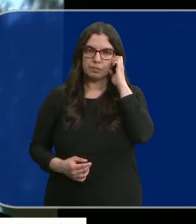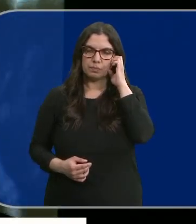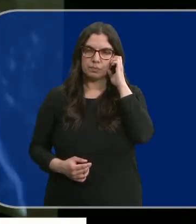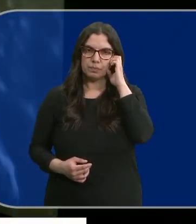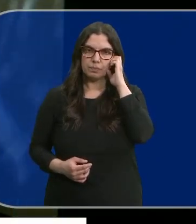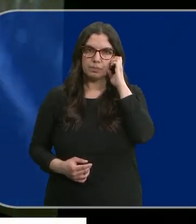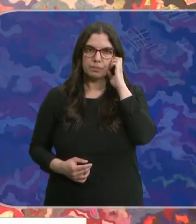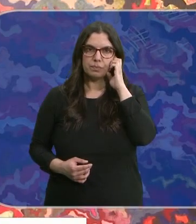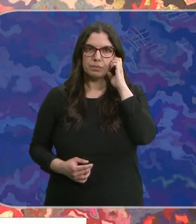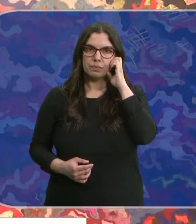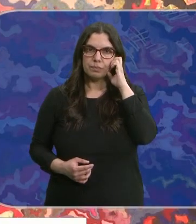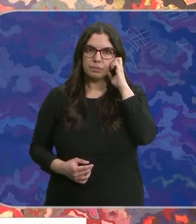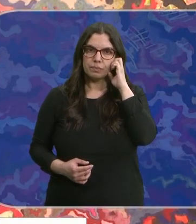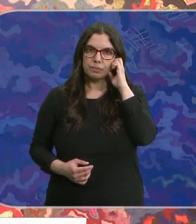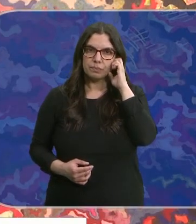¡Gracias!